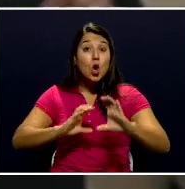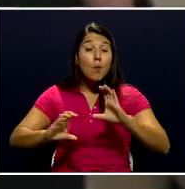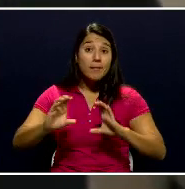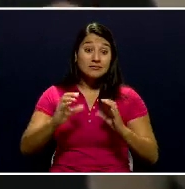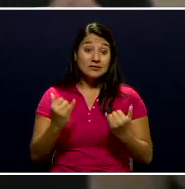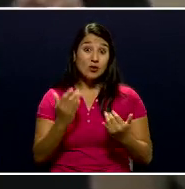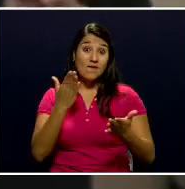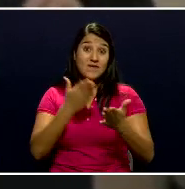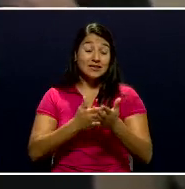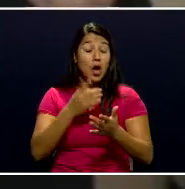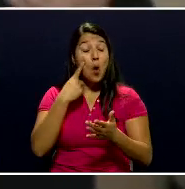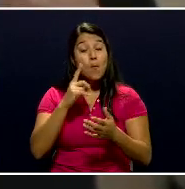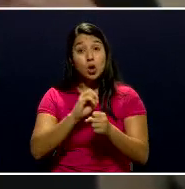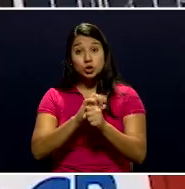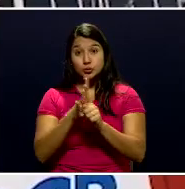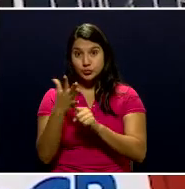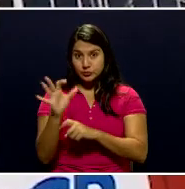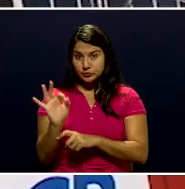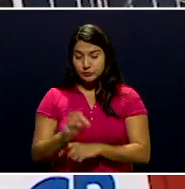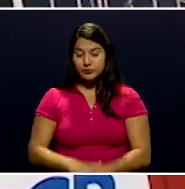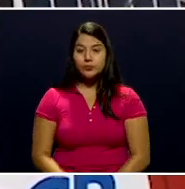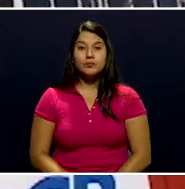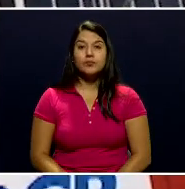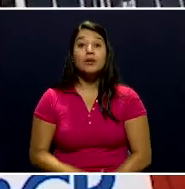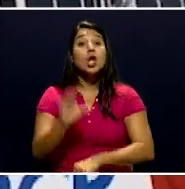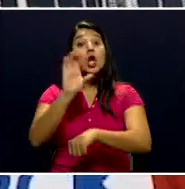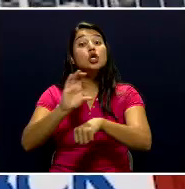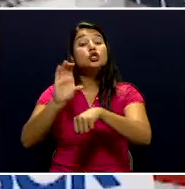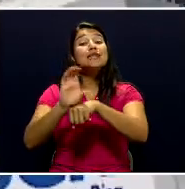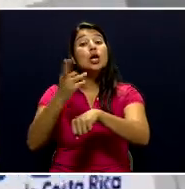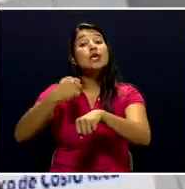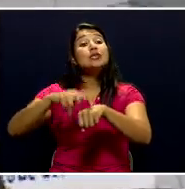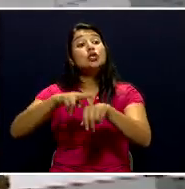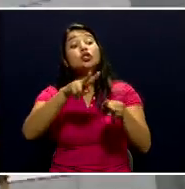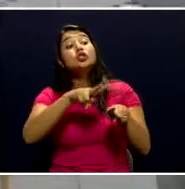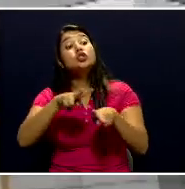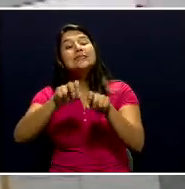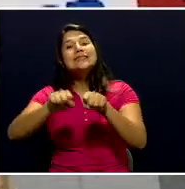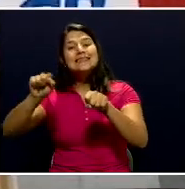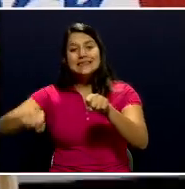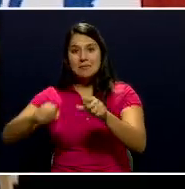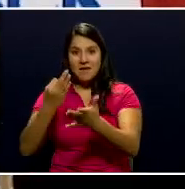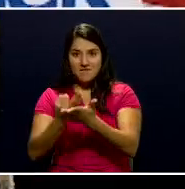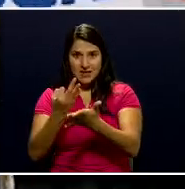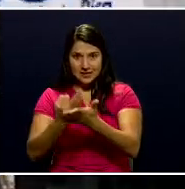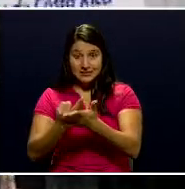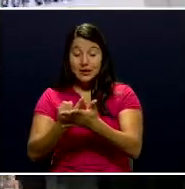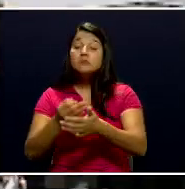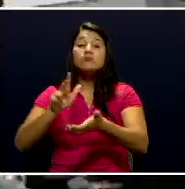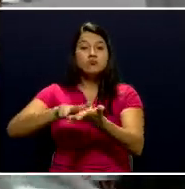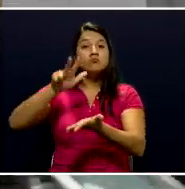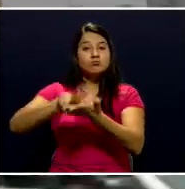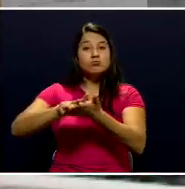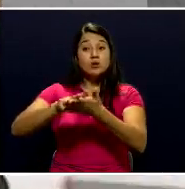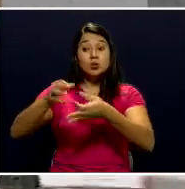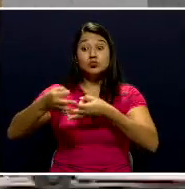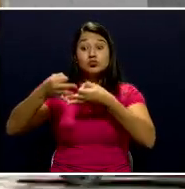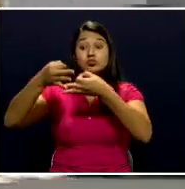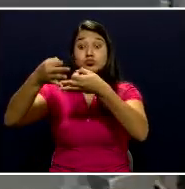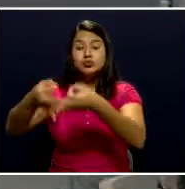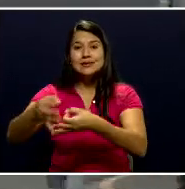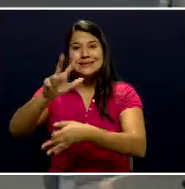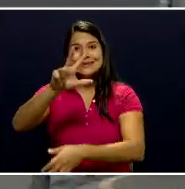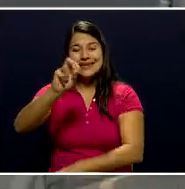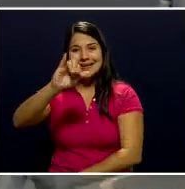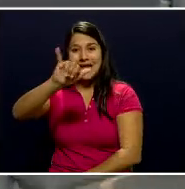afectados en esta. El Consejo Nacional de Supervisión del Sistema Financiero aprobó ampliar al 30 de junio de